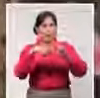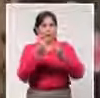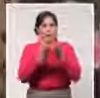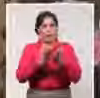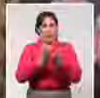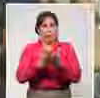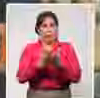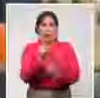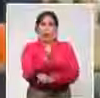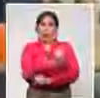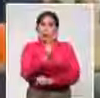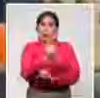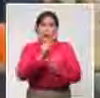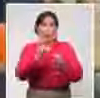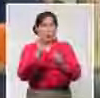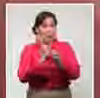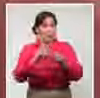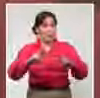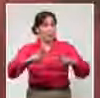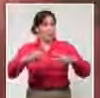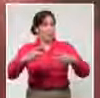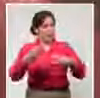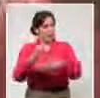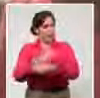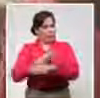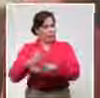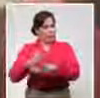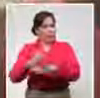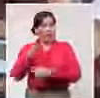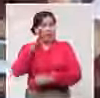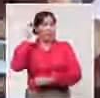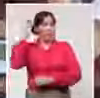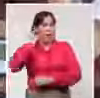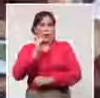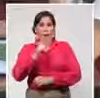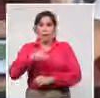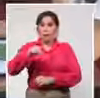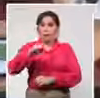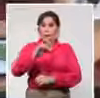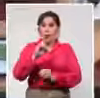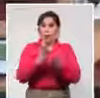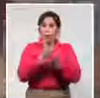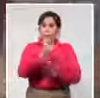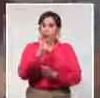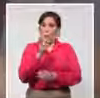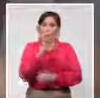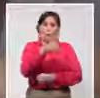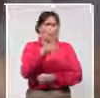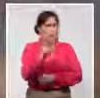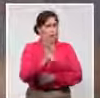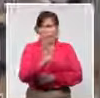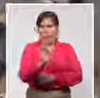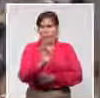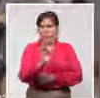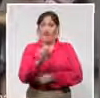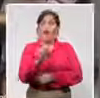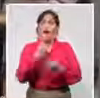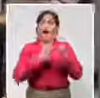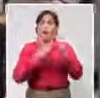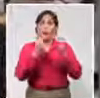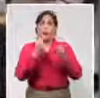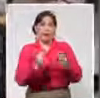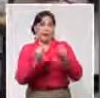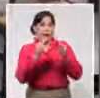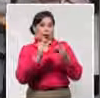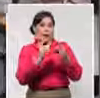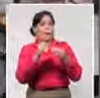Un curso que reanuda de forma diferente. Aunque no todos han podido regresar a las instituciones educativas, cada hogar